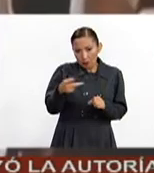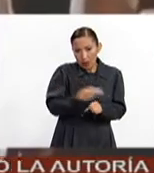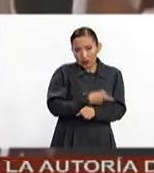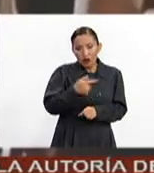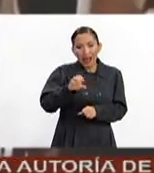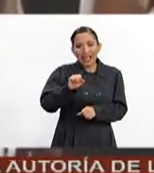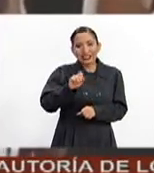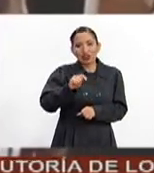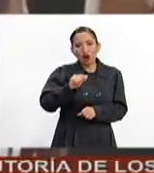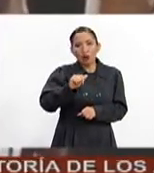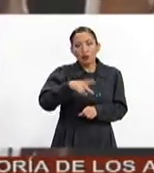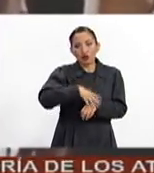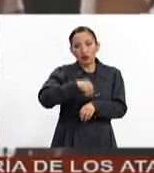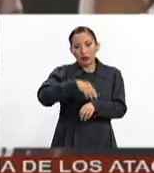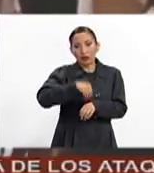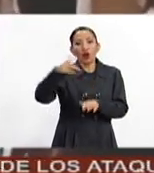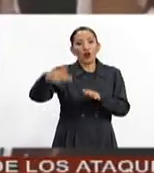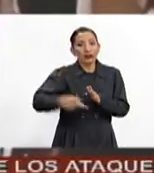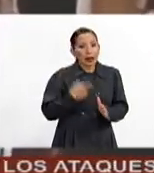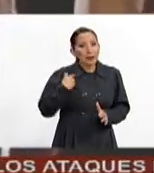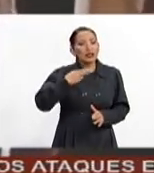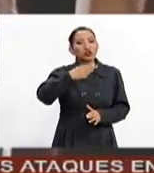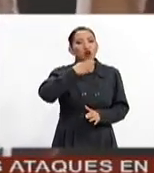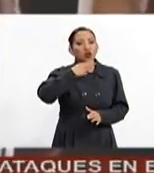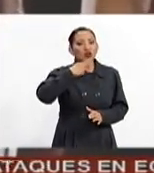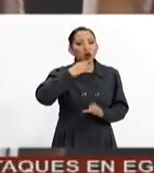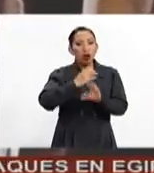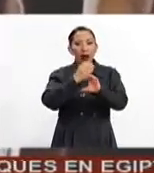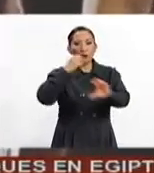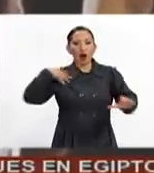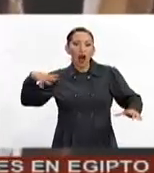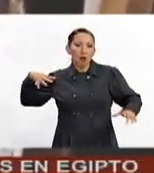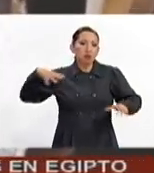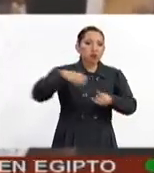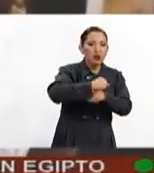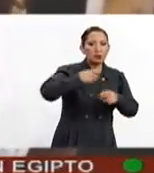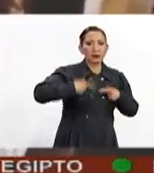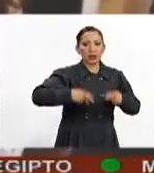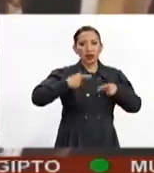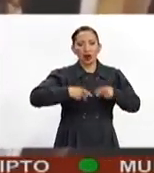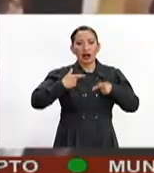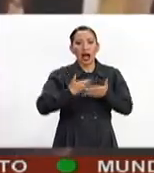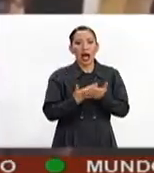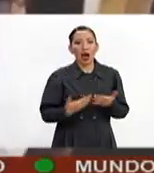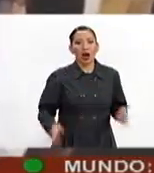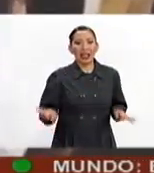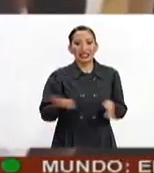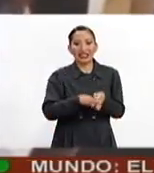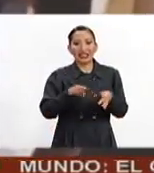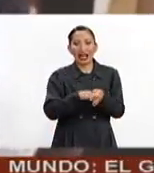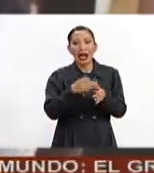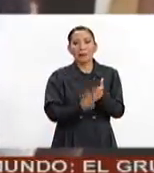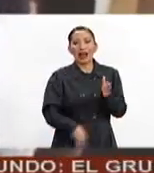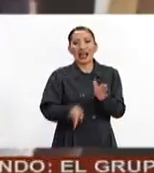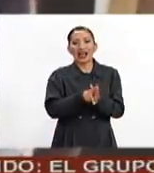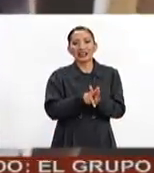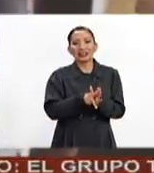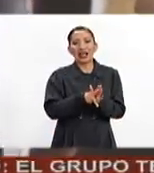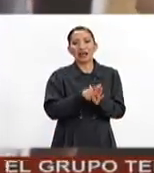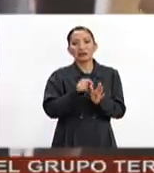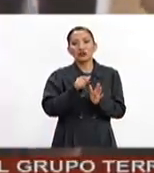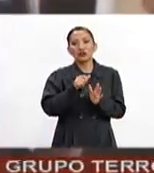en Estocolmo, Suecia. De nueva cuenta, se utilizó un camión para embestir a los ciudadanos, en este caso cerca de la plaza Sergels